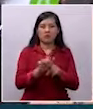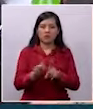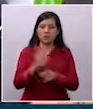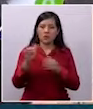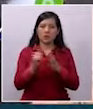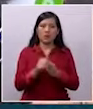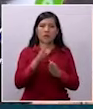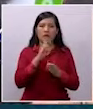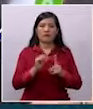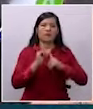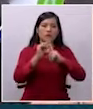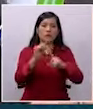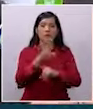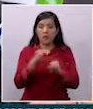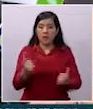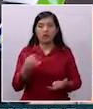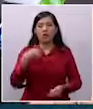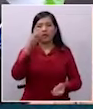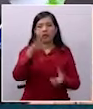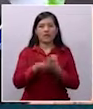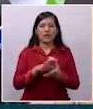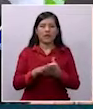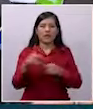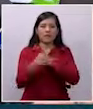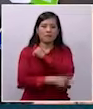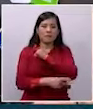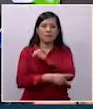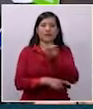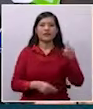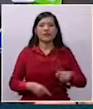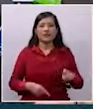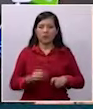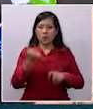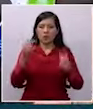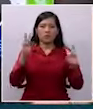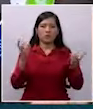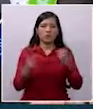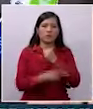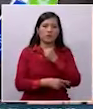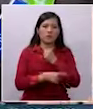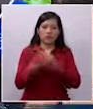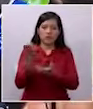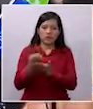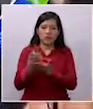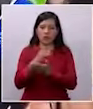pronunciamientos, pero creemos que el país necesita otro tipo de atención y es en la economía y en el crecimiento, ¿no?